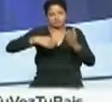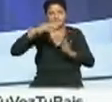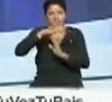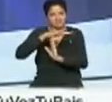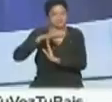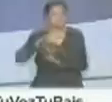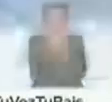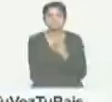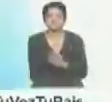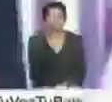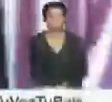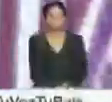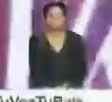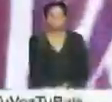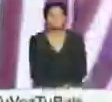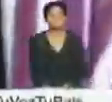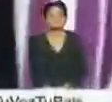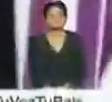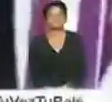de conflicto.